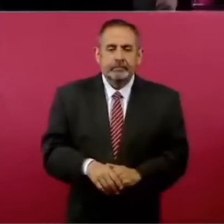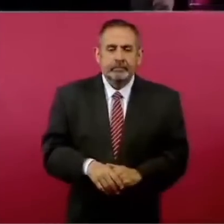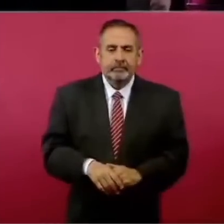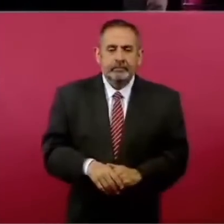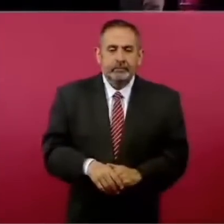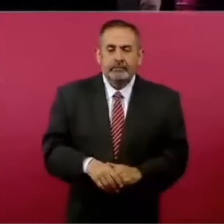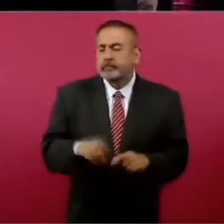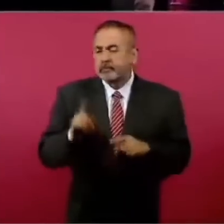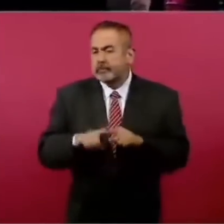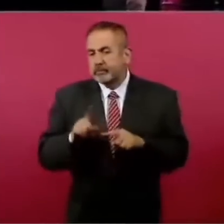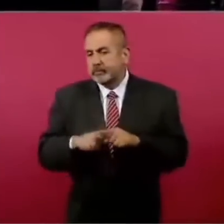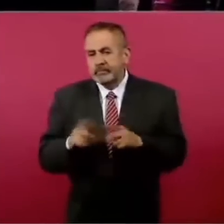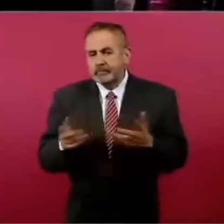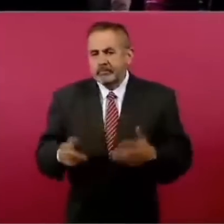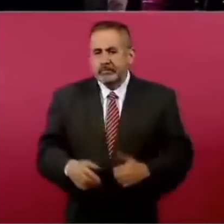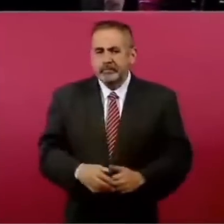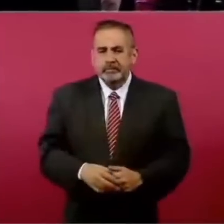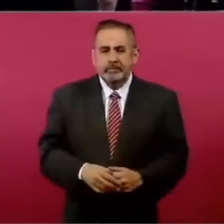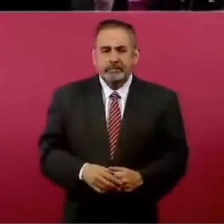¿Quién?